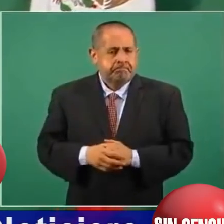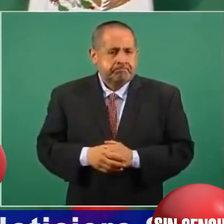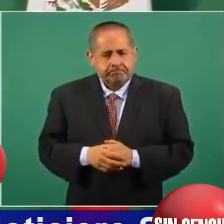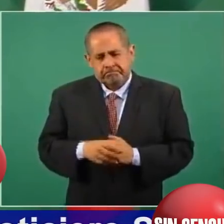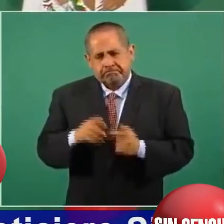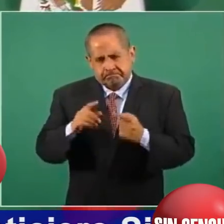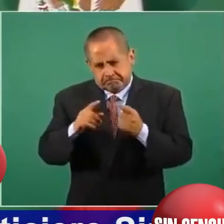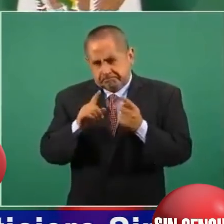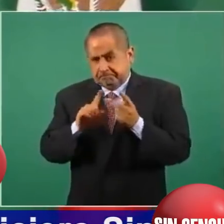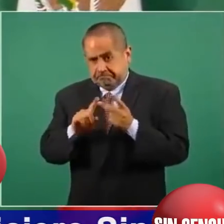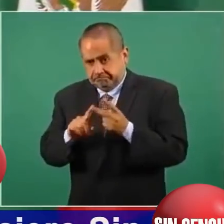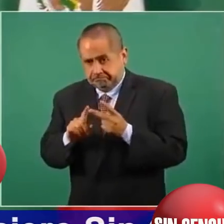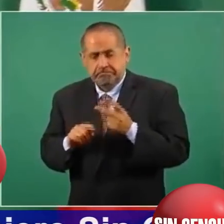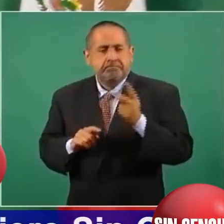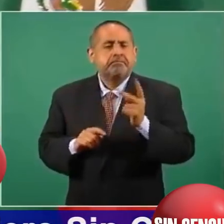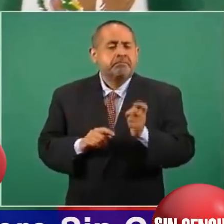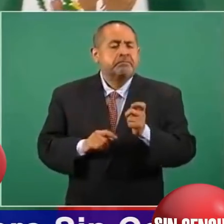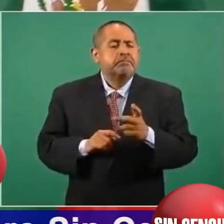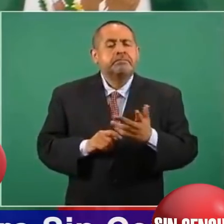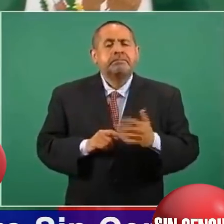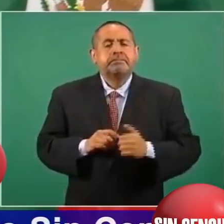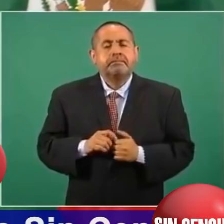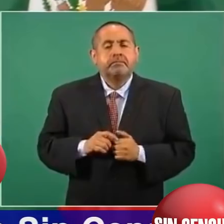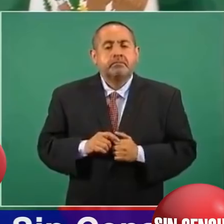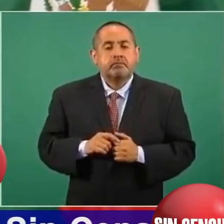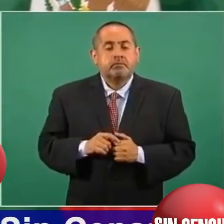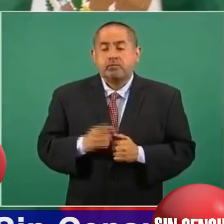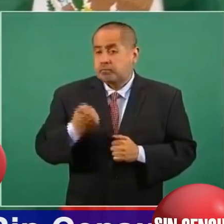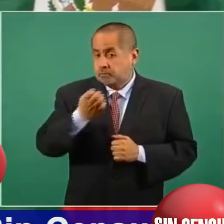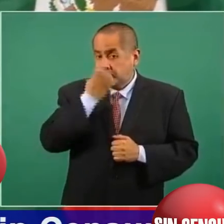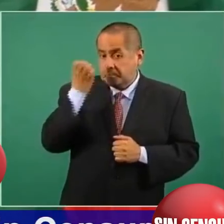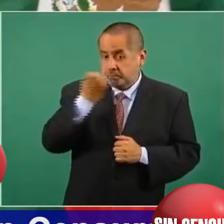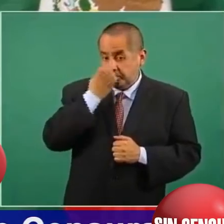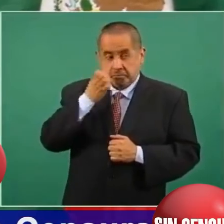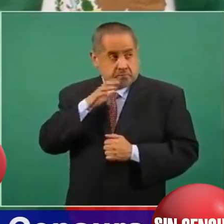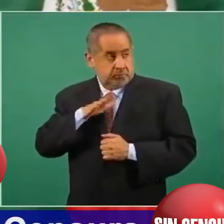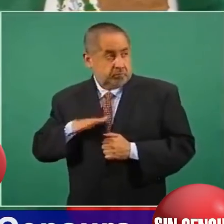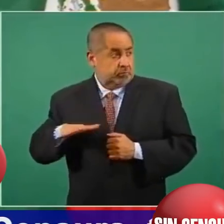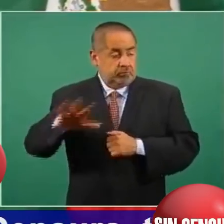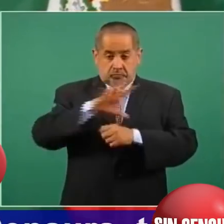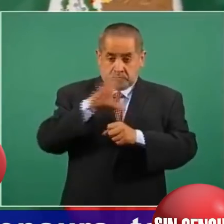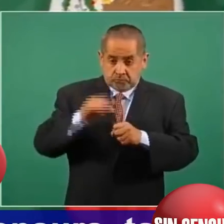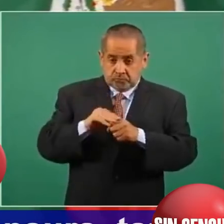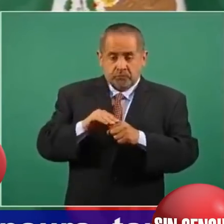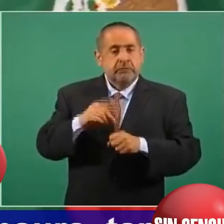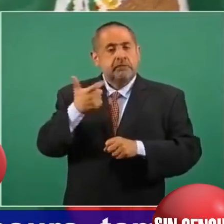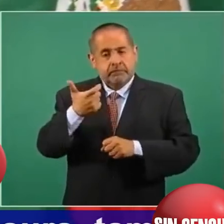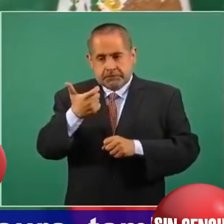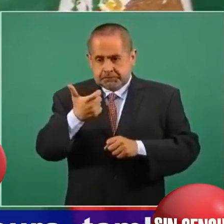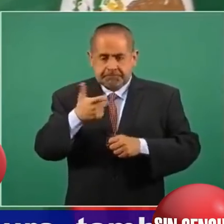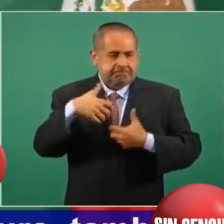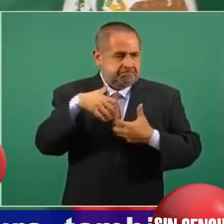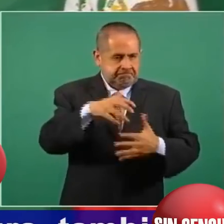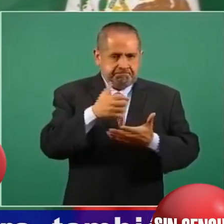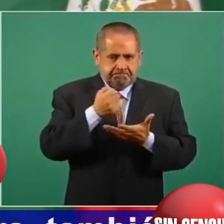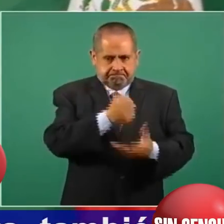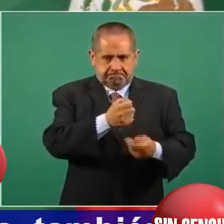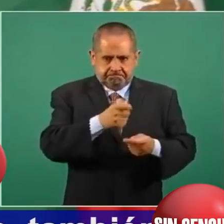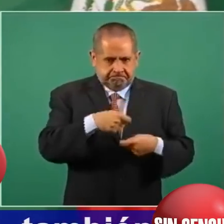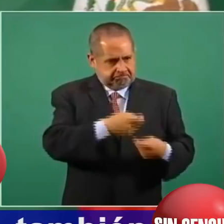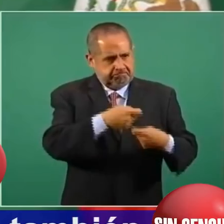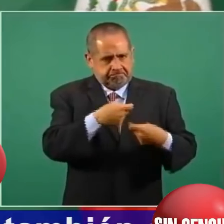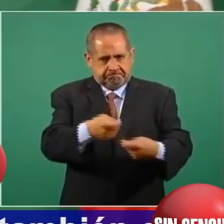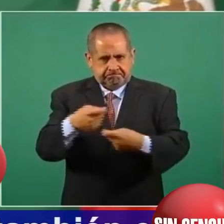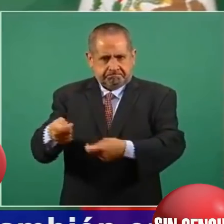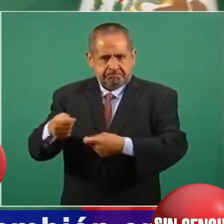segundo, el que todas las escuelas van a tener su presupuesto. Te hablo de este